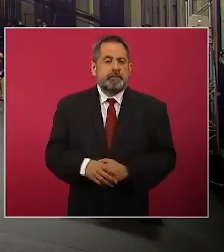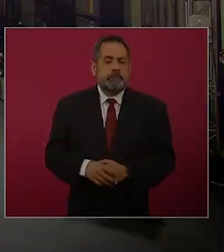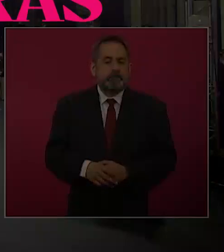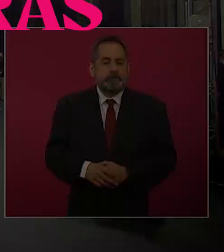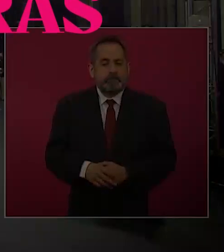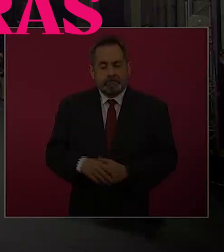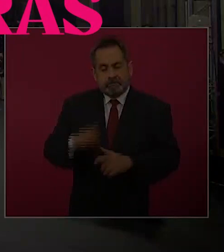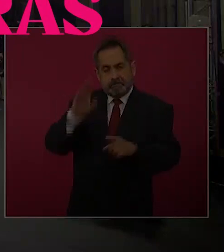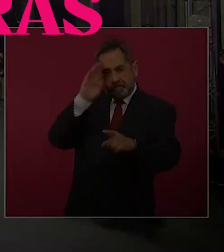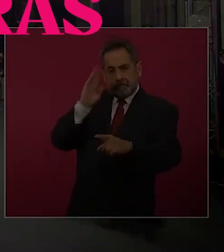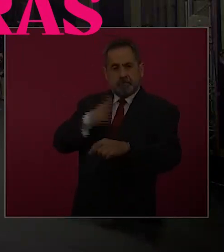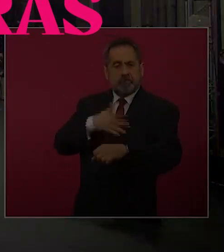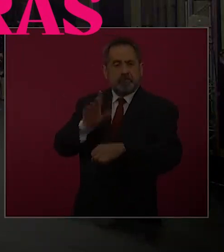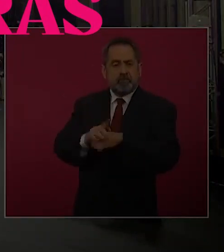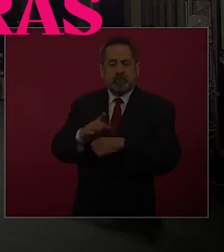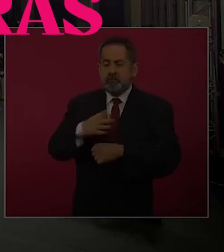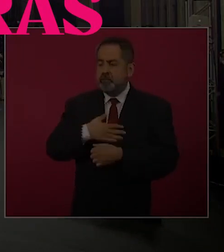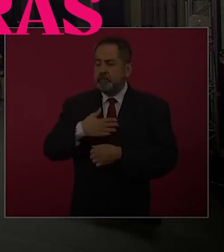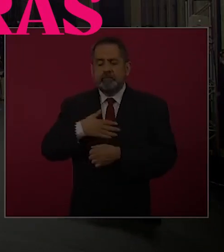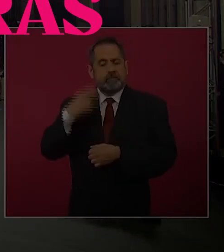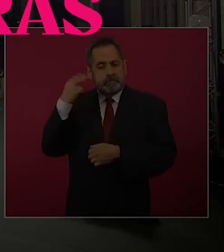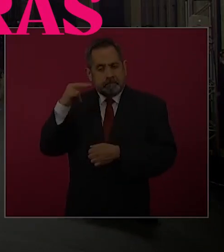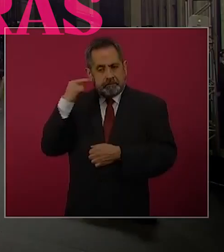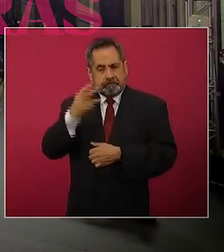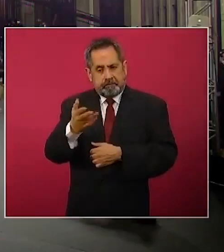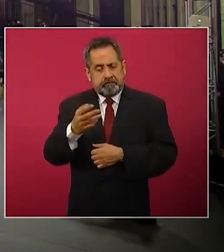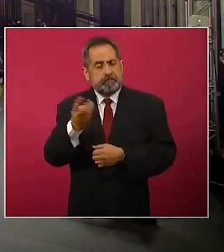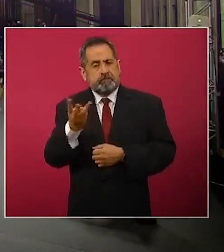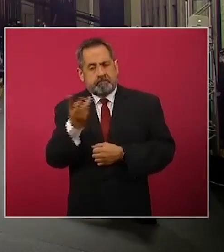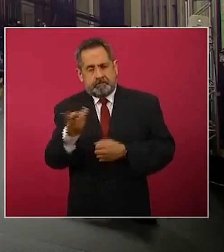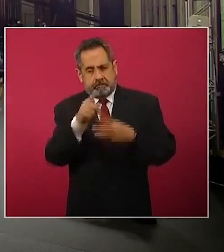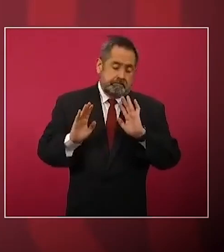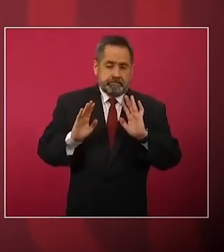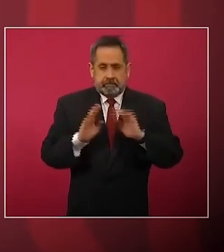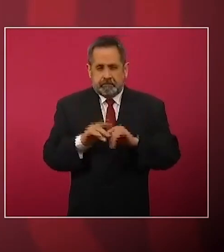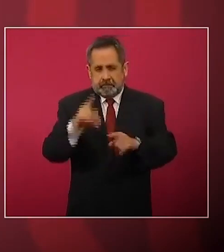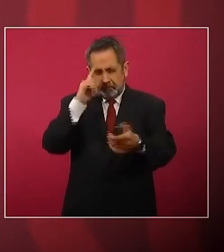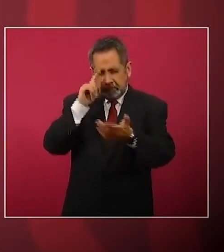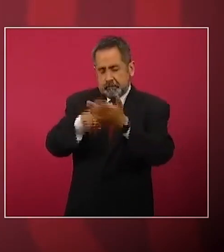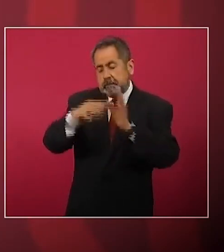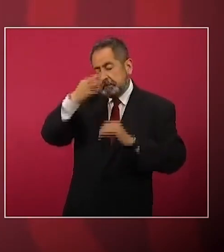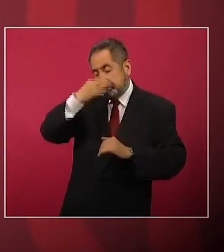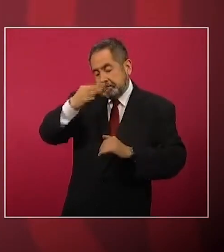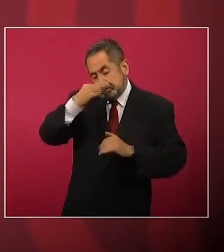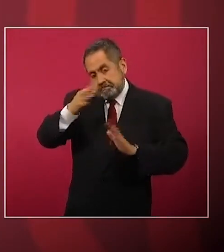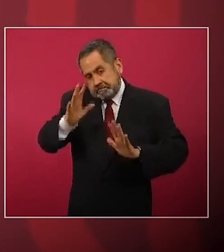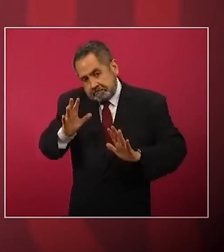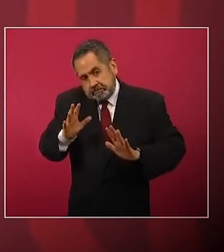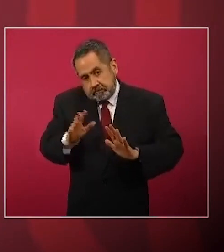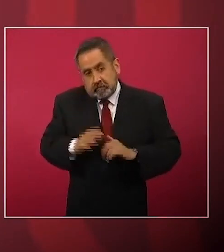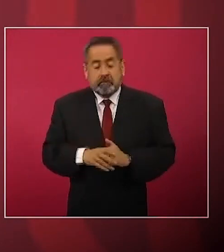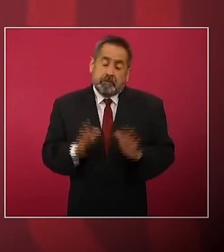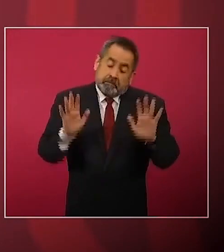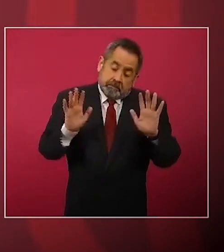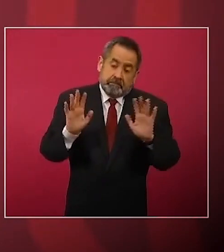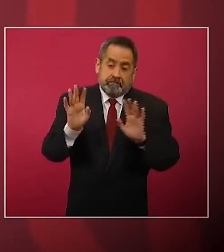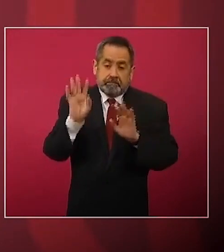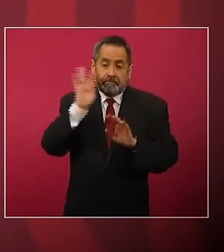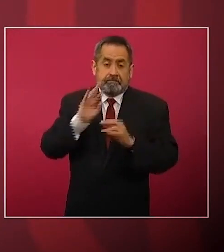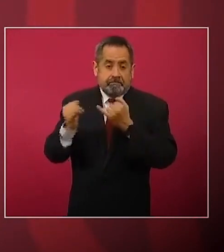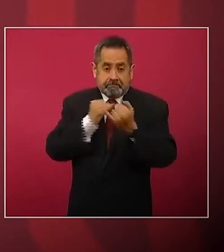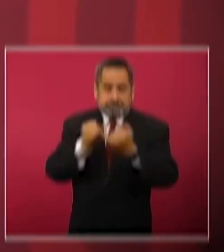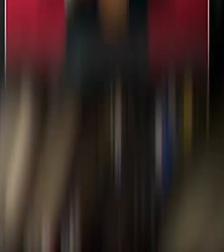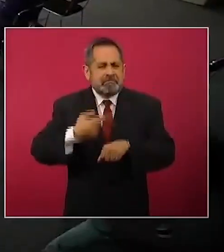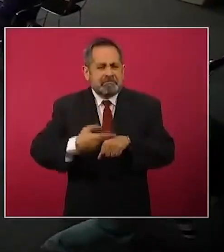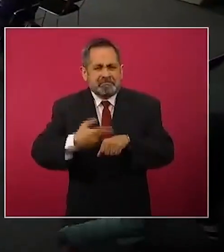anunció el pasado lunes a las 7.42 horas en la mañanera que amaneció ronco y que seguramente era